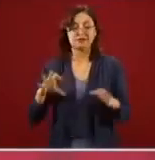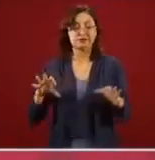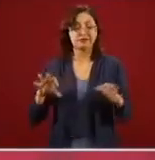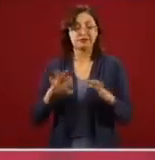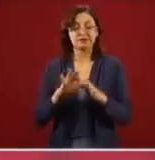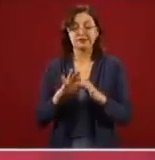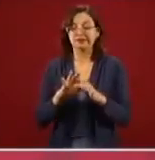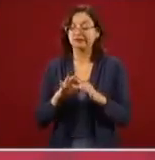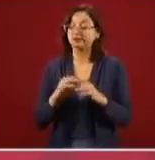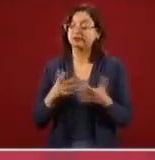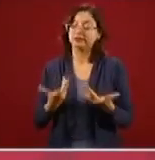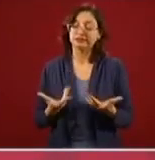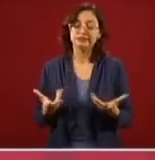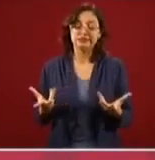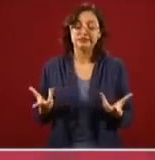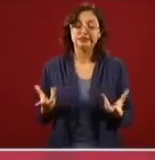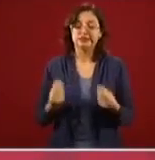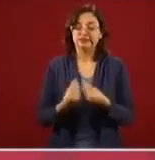son primos hermanos.